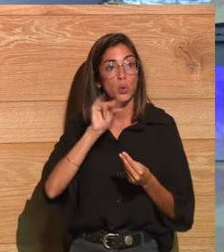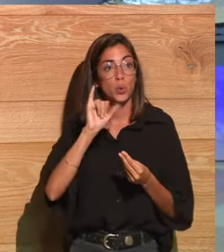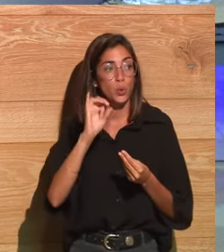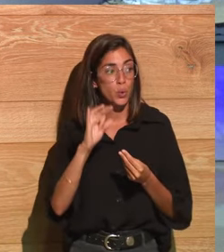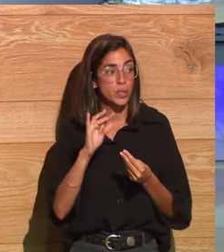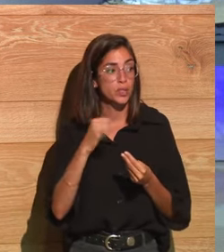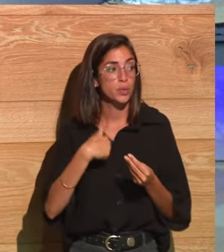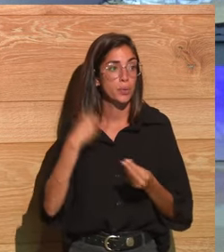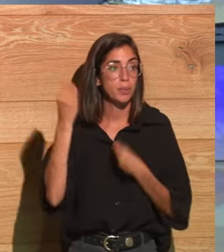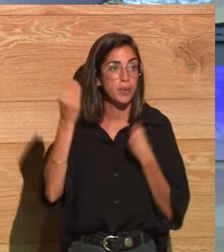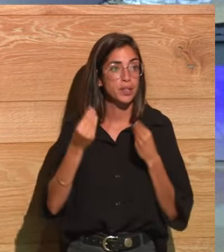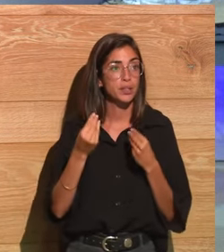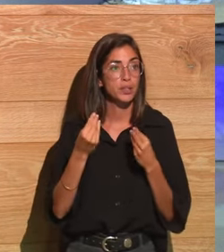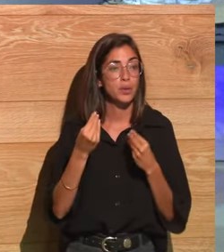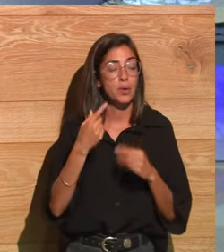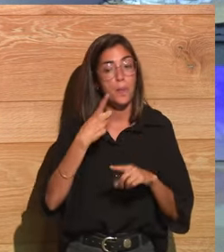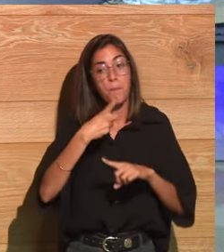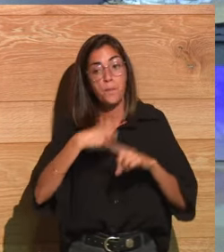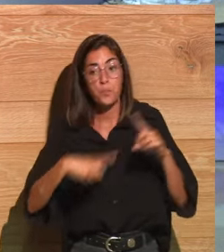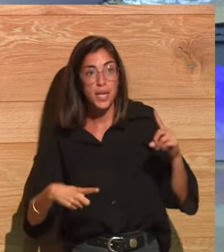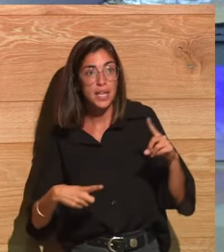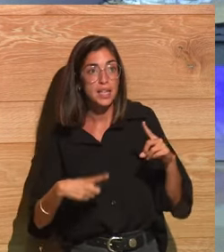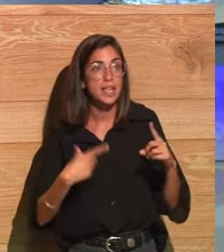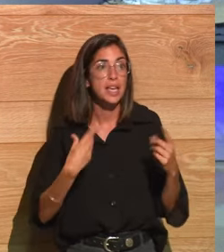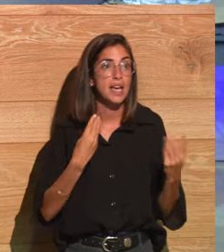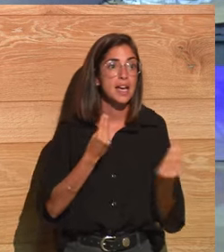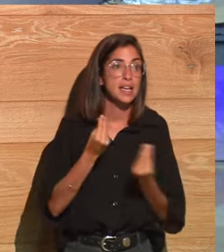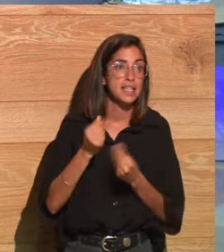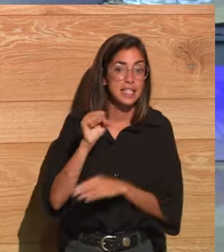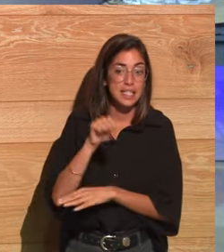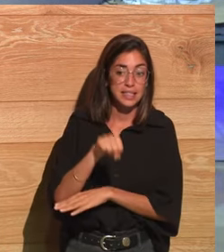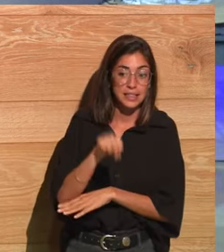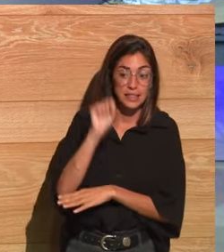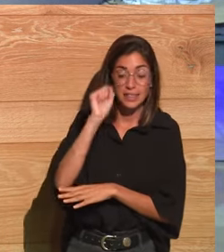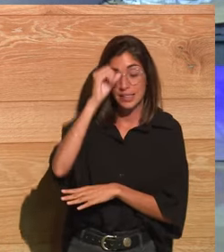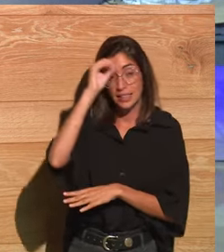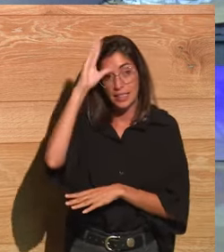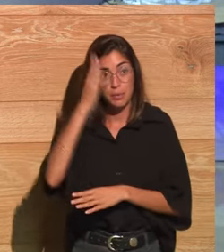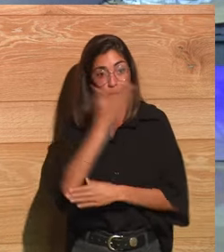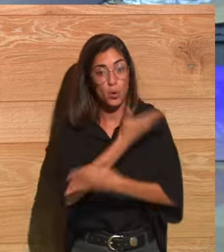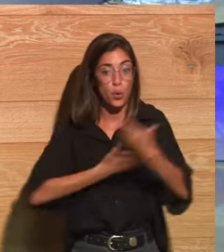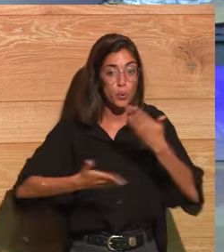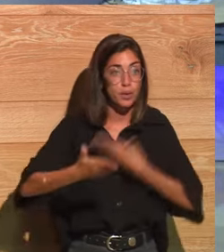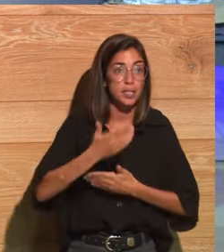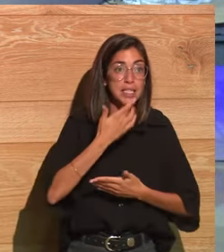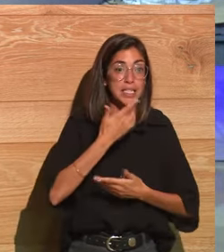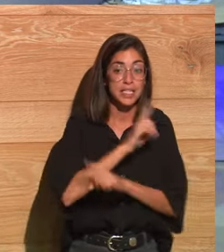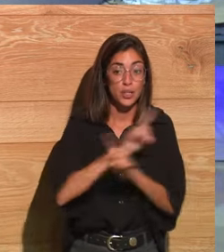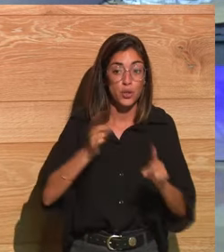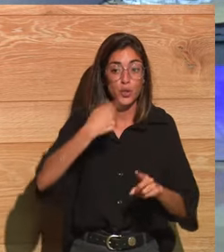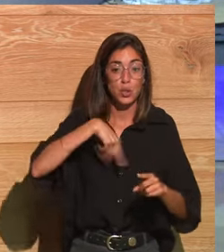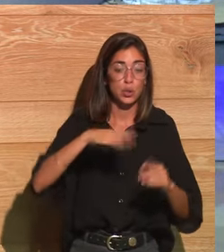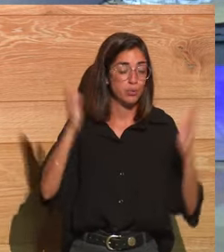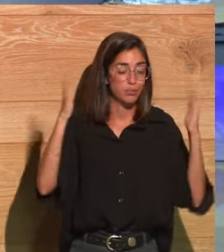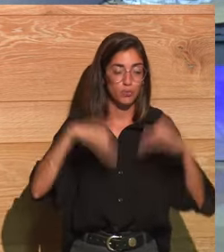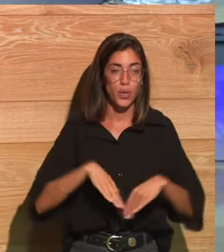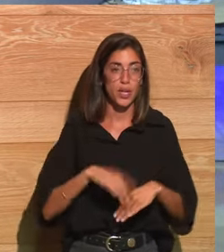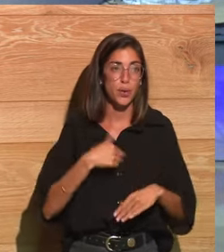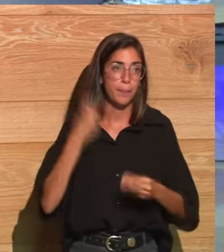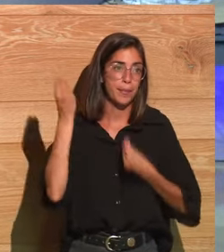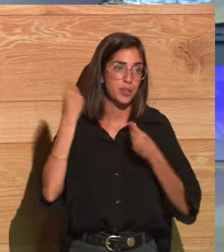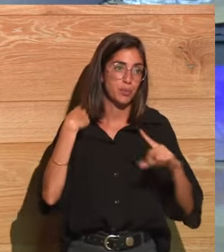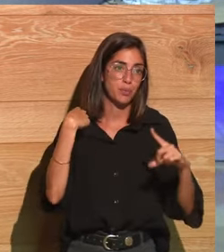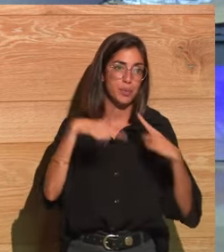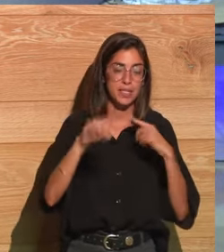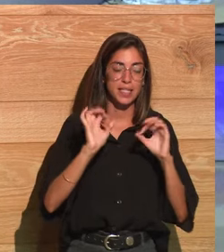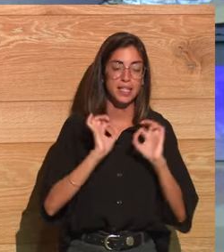la media de los Sapiens es buena, es prosocial y es cooperativa. Y si no, no estaríamos aquí. O sea que yo creo que ese es el